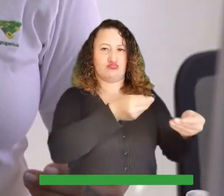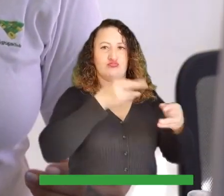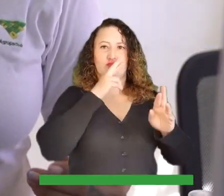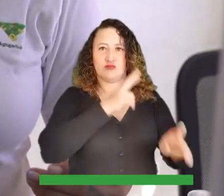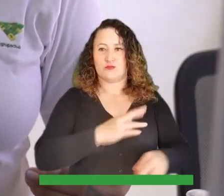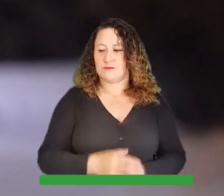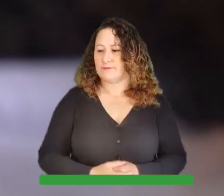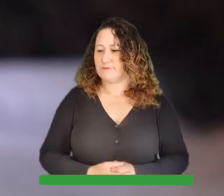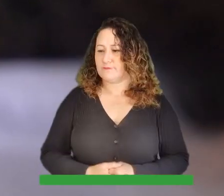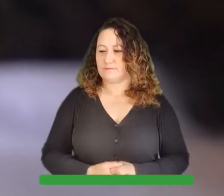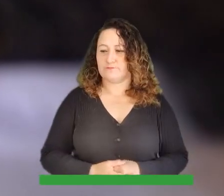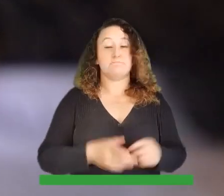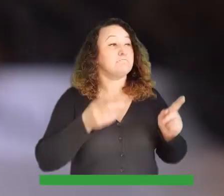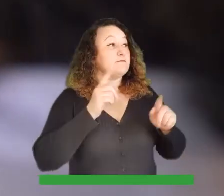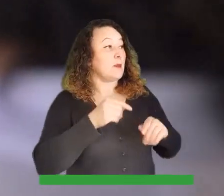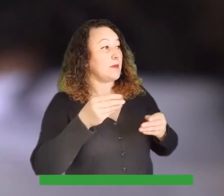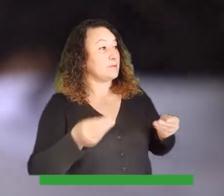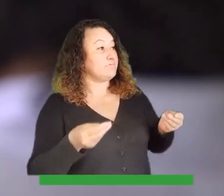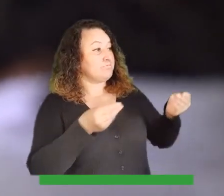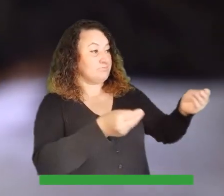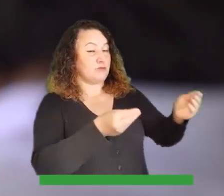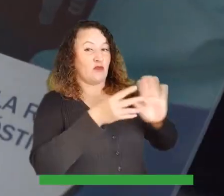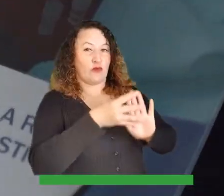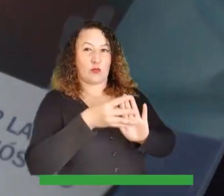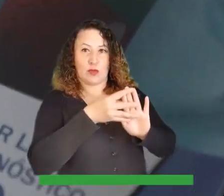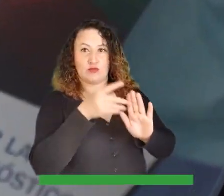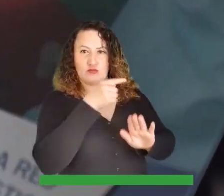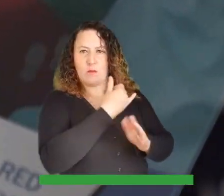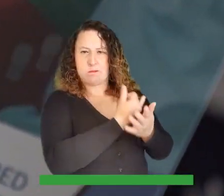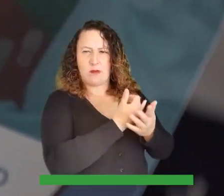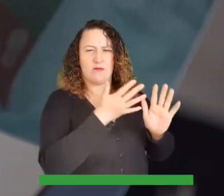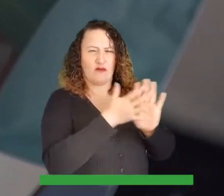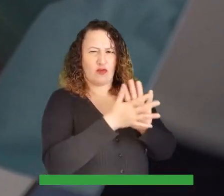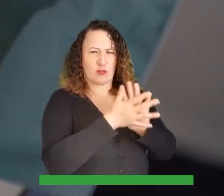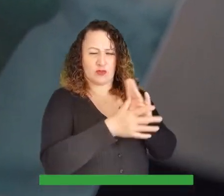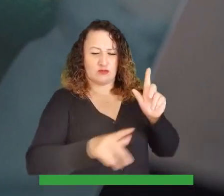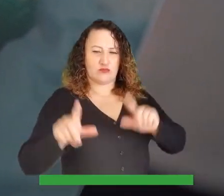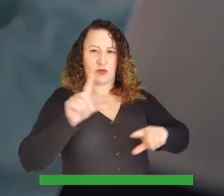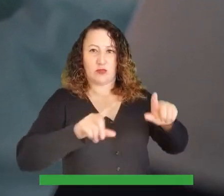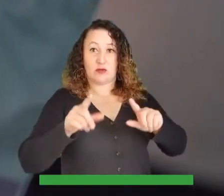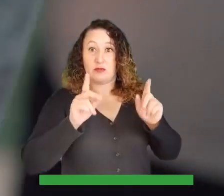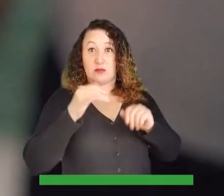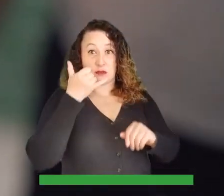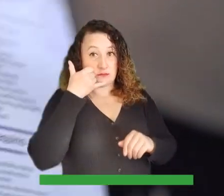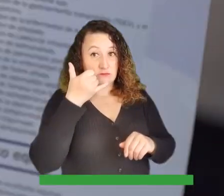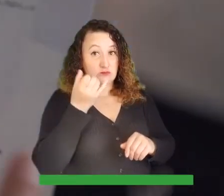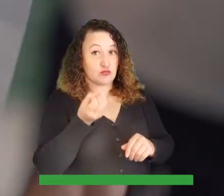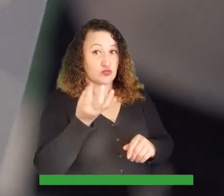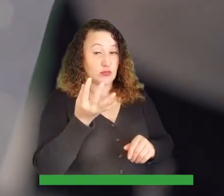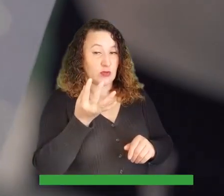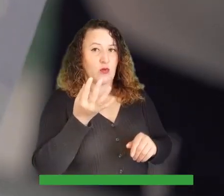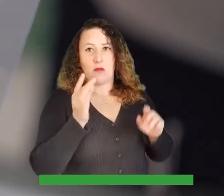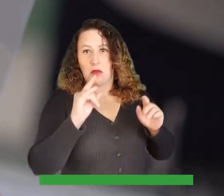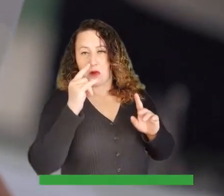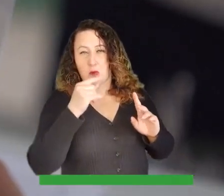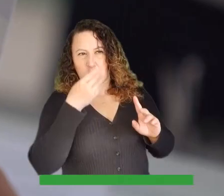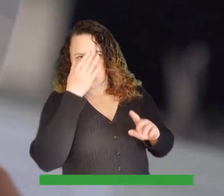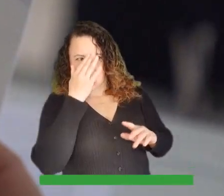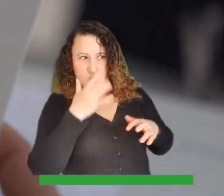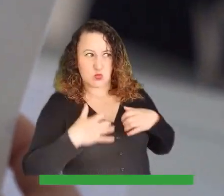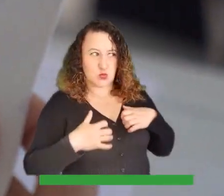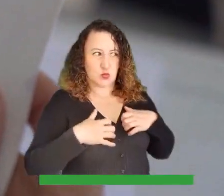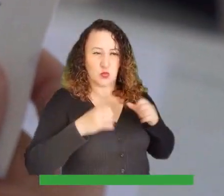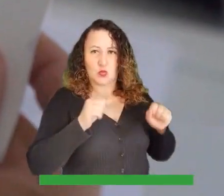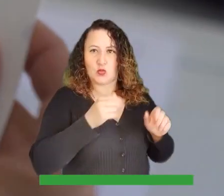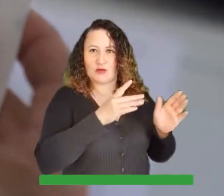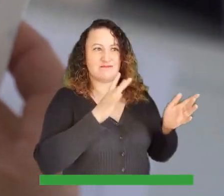de los resultados. También le entrego este formato donde usted va a encontrar, sí, información del laboratorio y los teléfonos de contacto para cualquier, sí, inquietud que tenga,